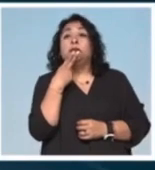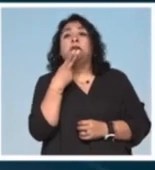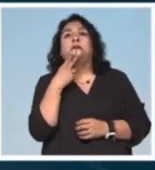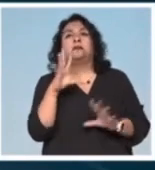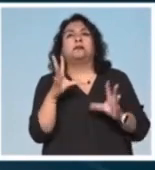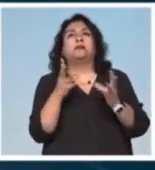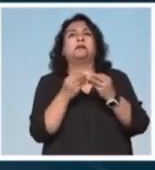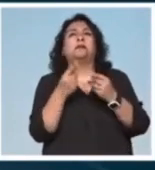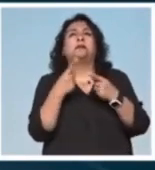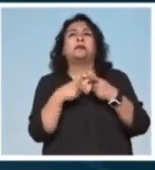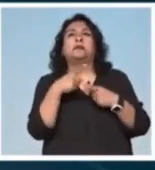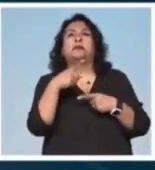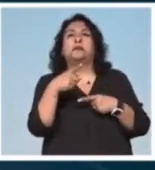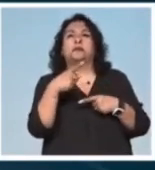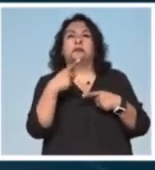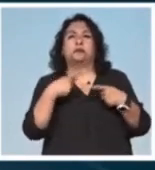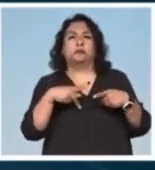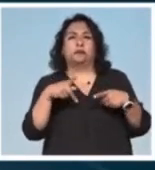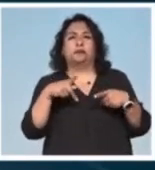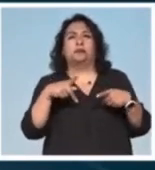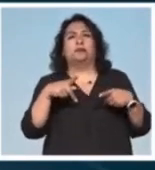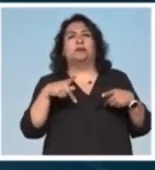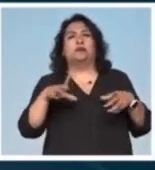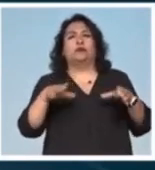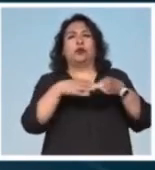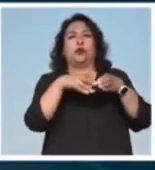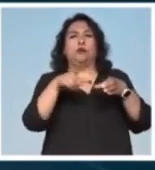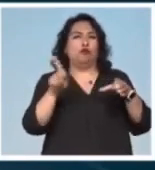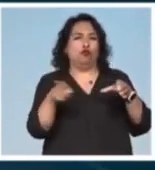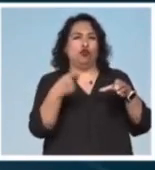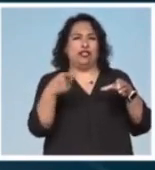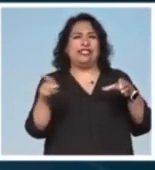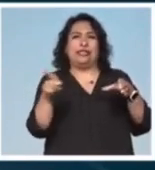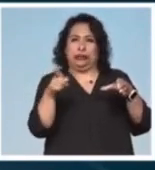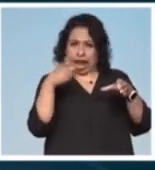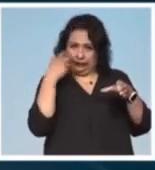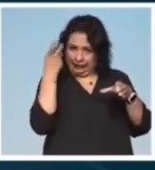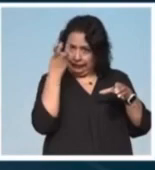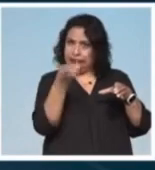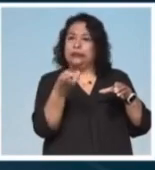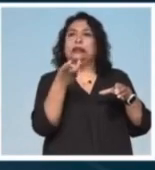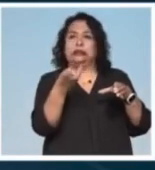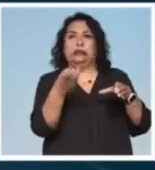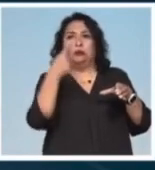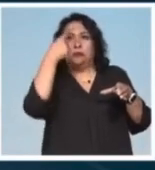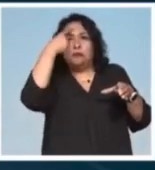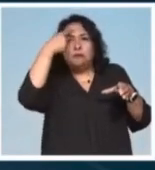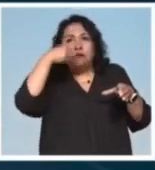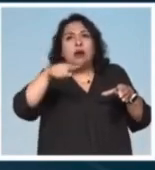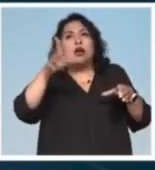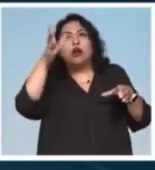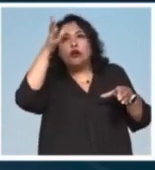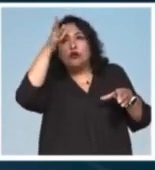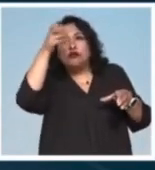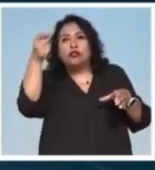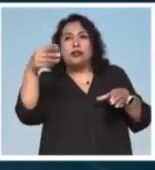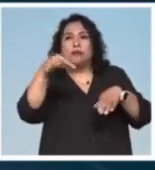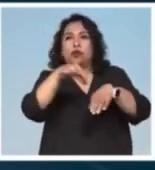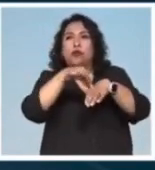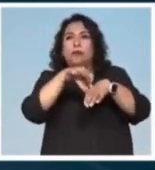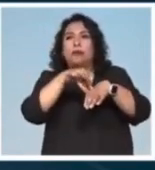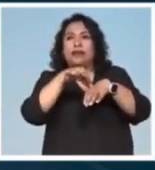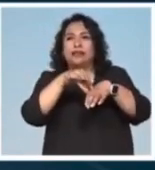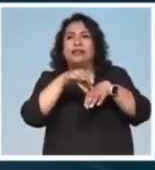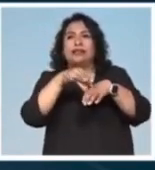composiciones de miembros de la sección de música eh con esa intención con la intención de que el concepto de presencia de Hans